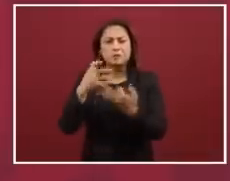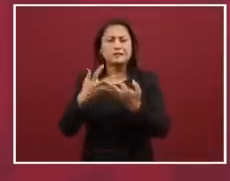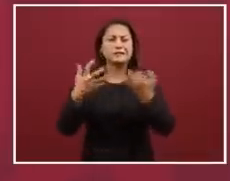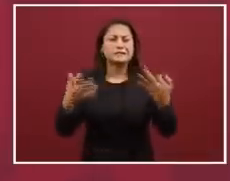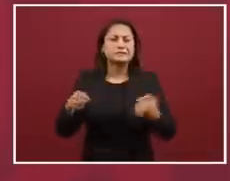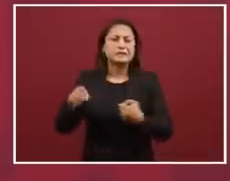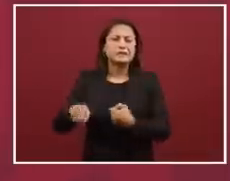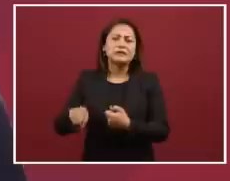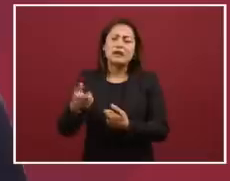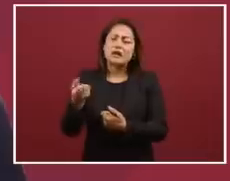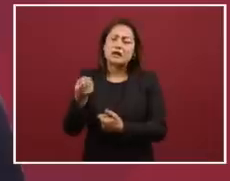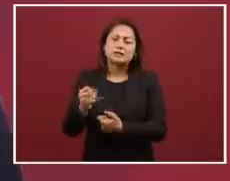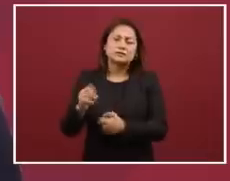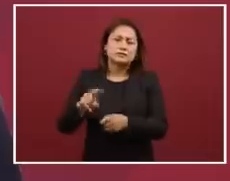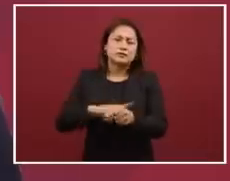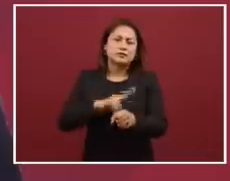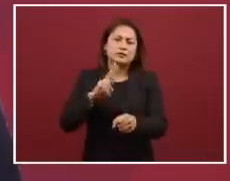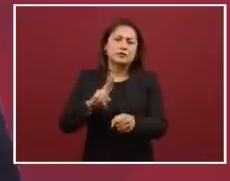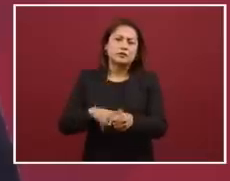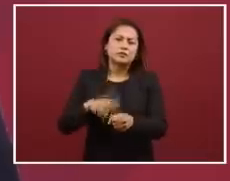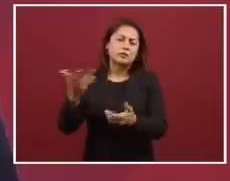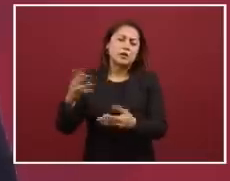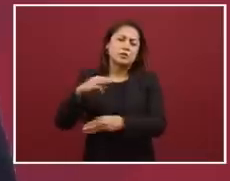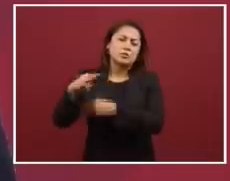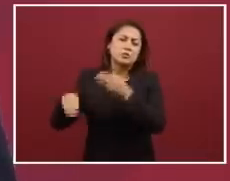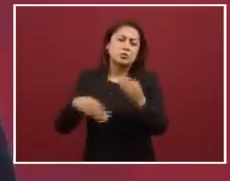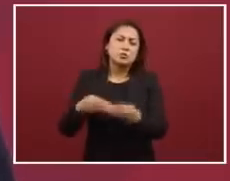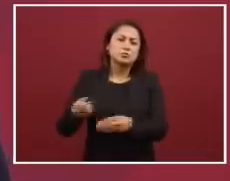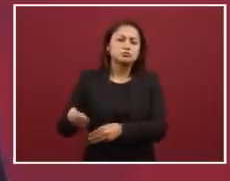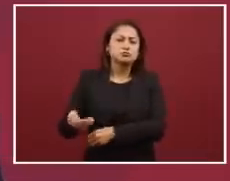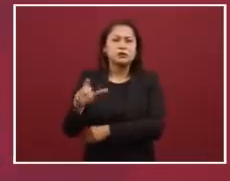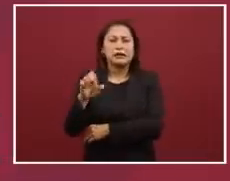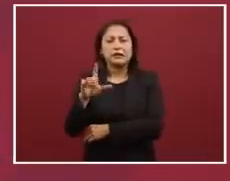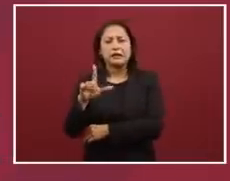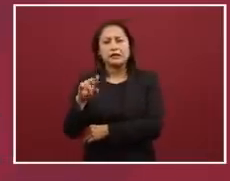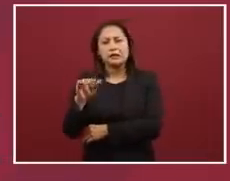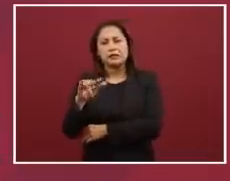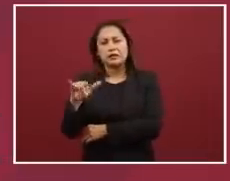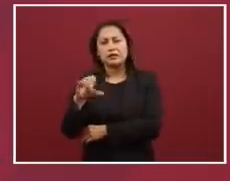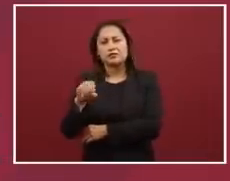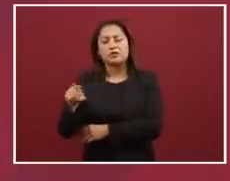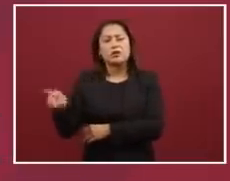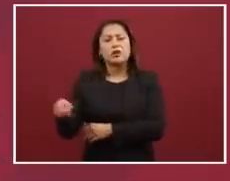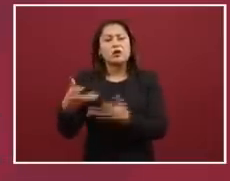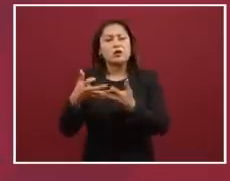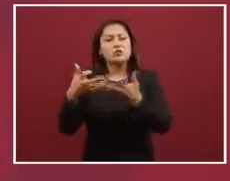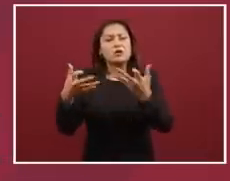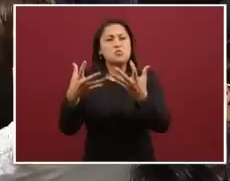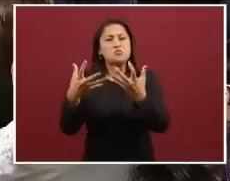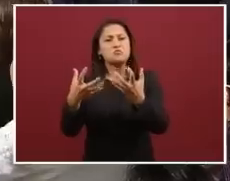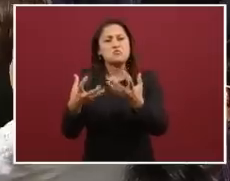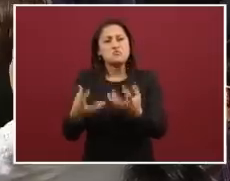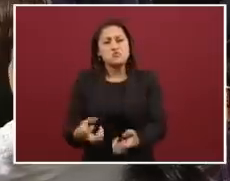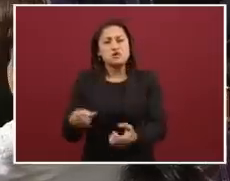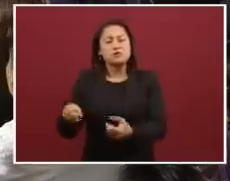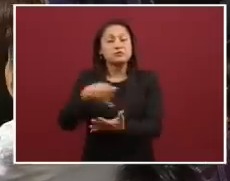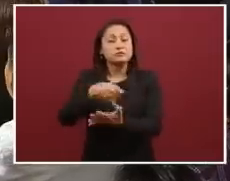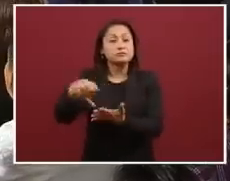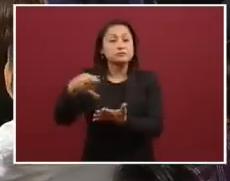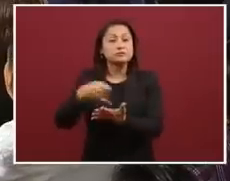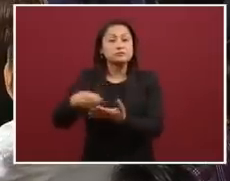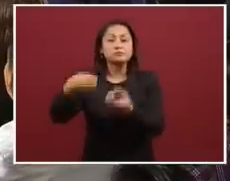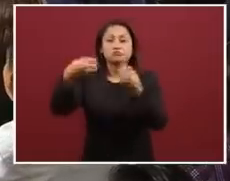muchísimo al cambio climático y eso ha hecho que se pierdan las cosechas en muchos